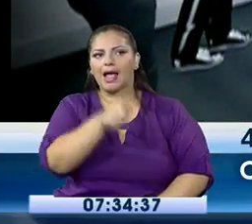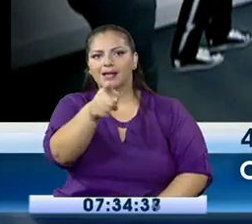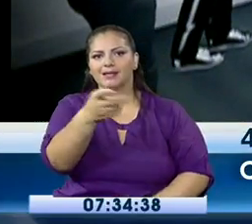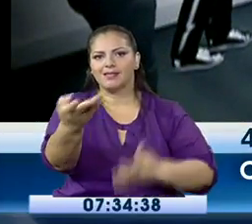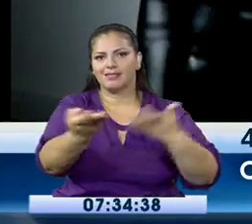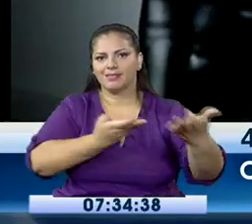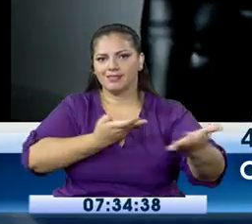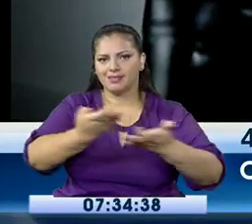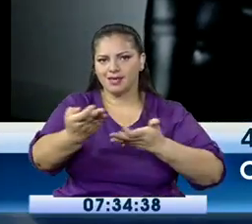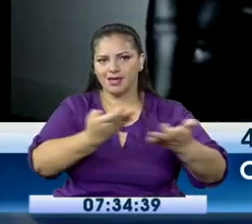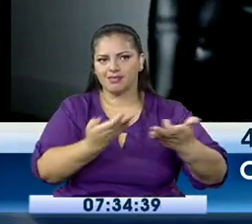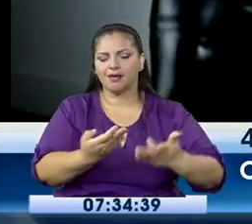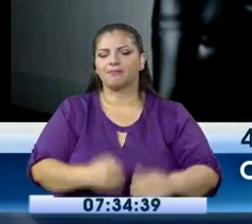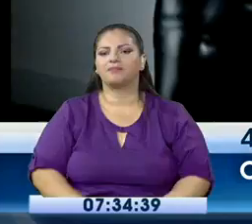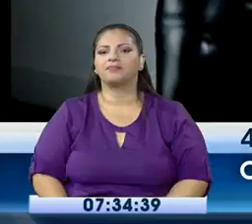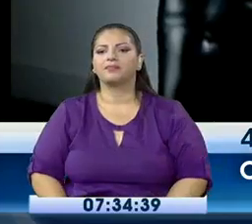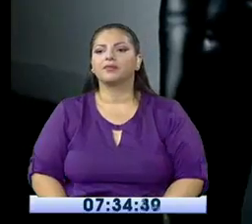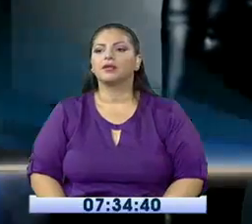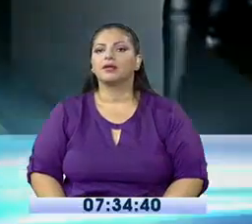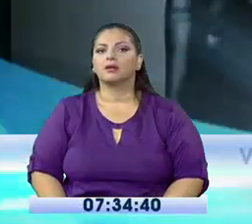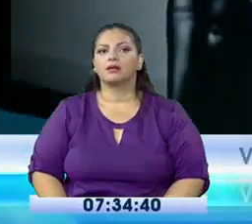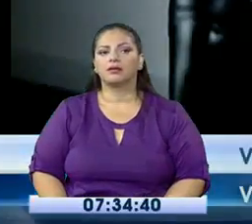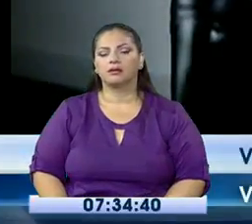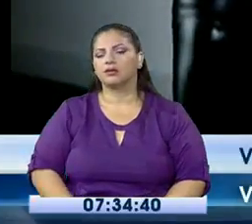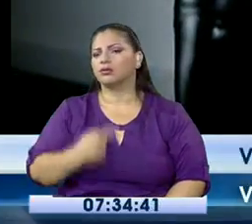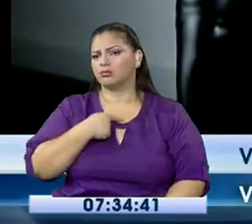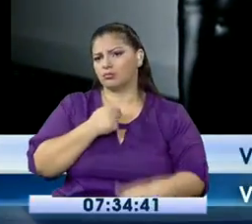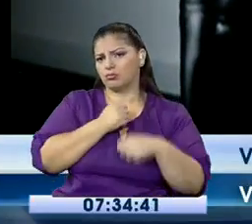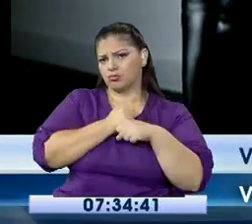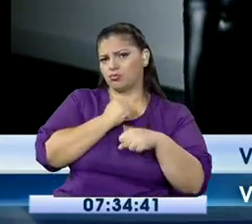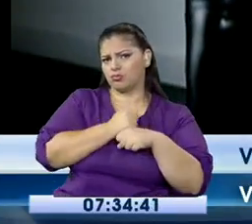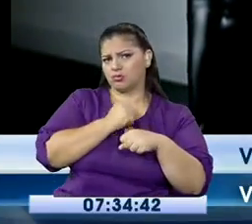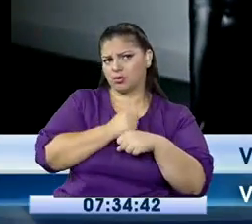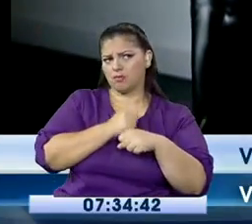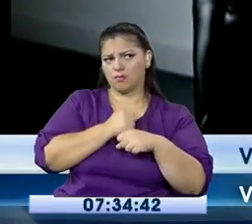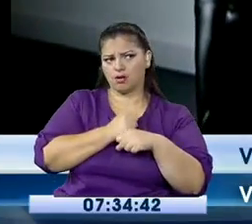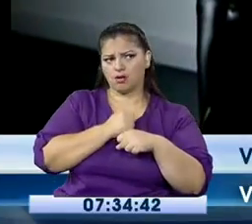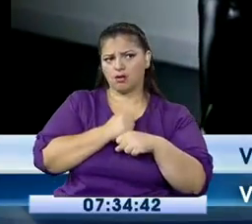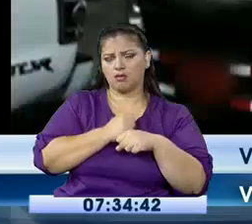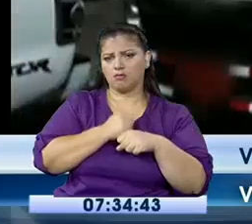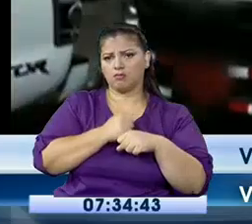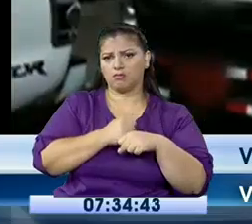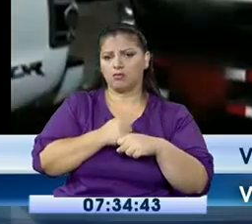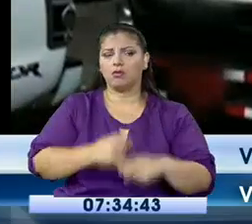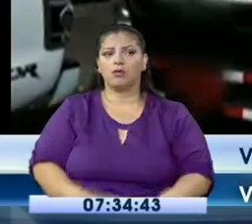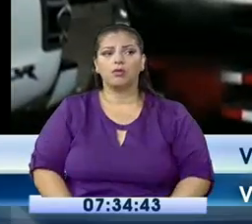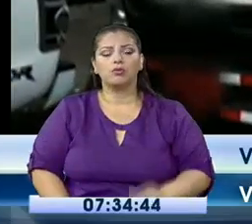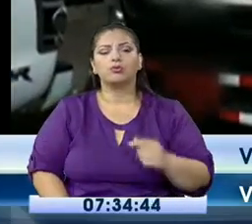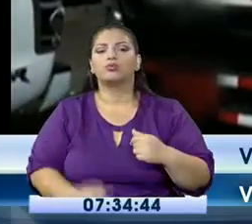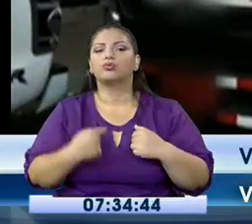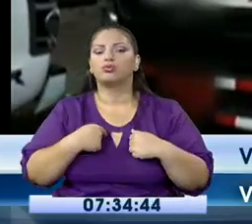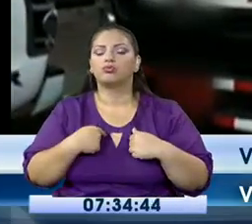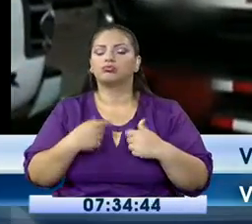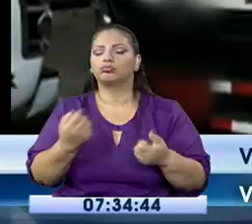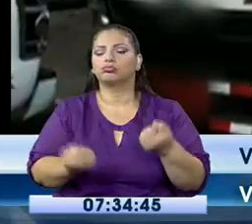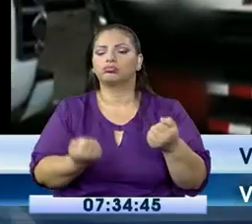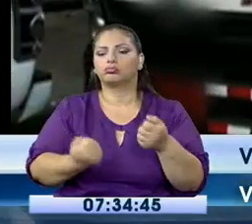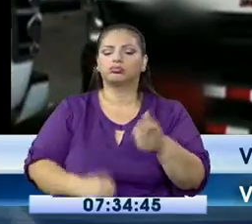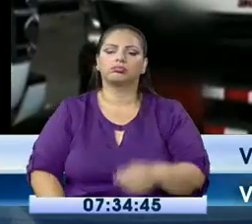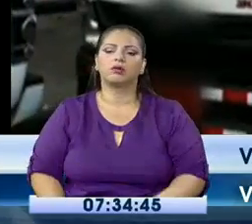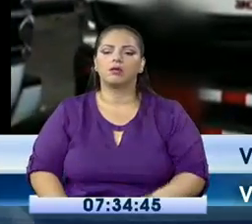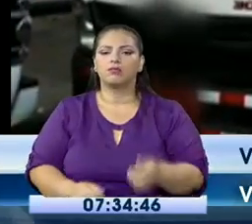que se me acercaron y estaba trabajando y me arrancaron todo lo que ya había trabajado. Y siempre, todos los que trabajan